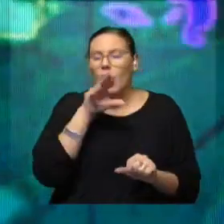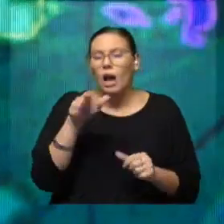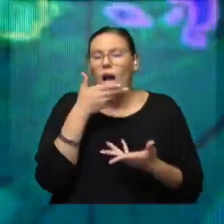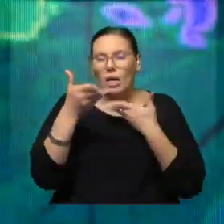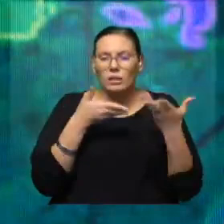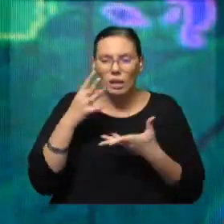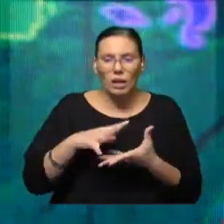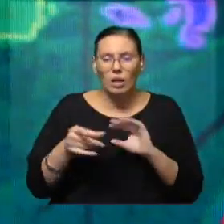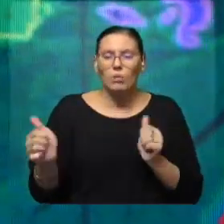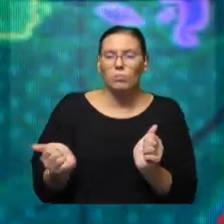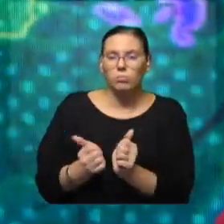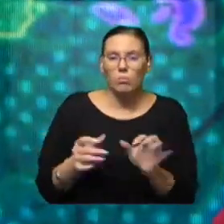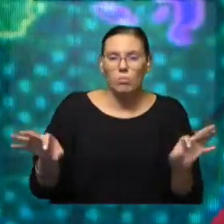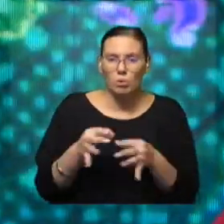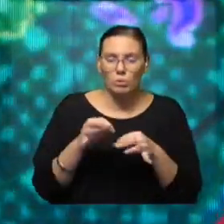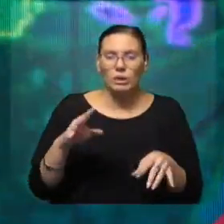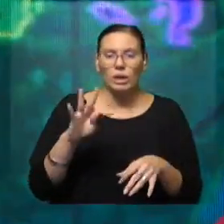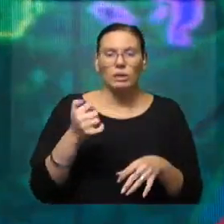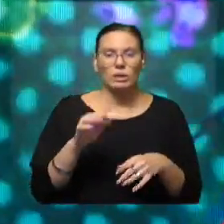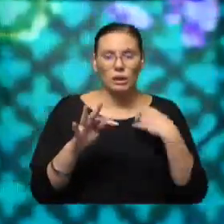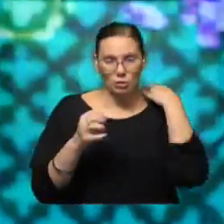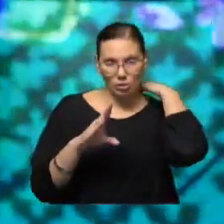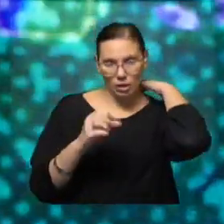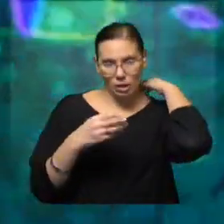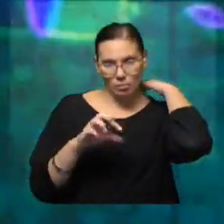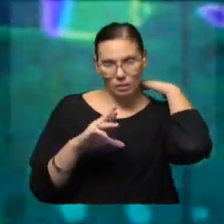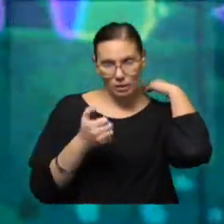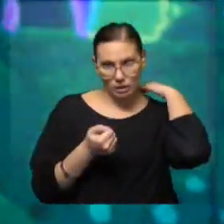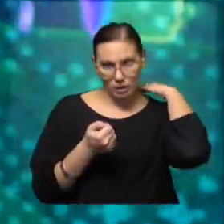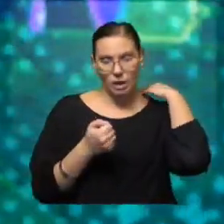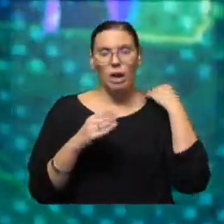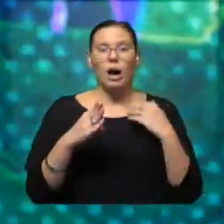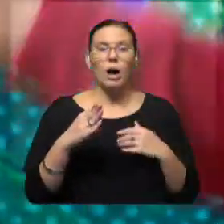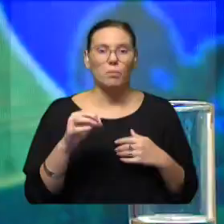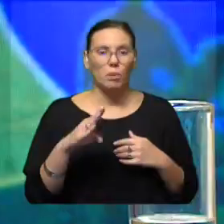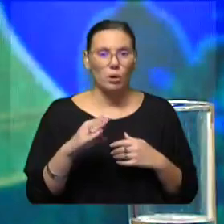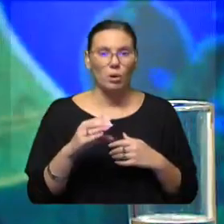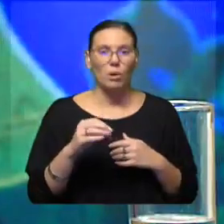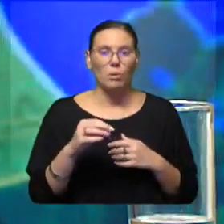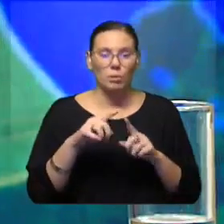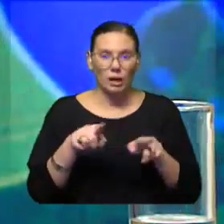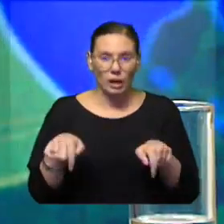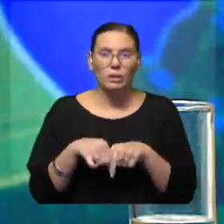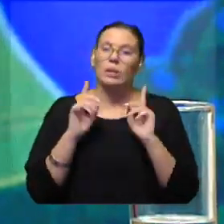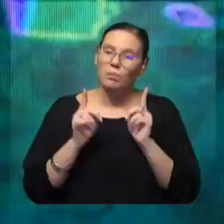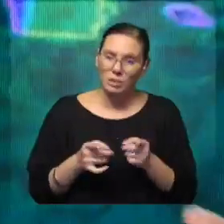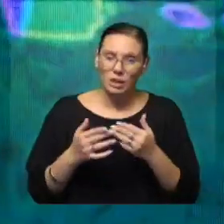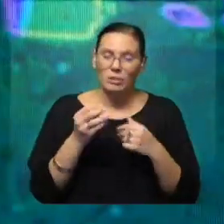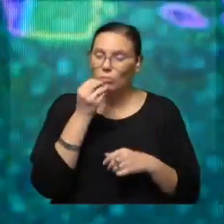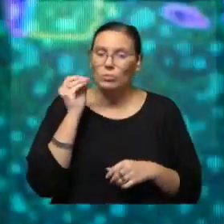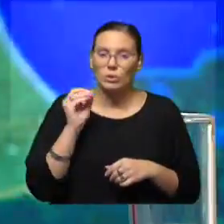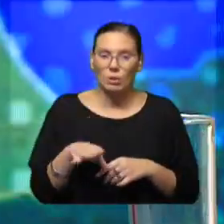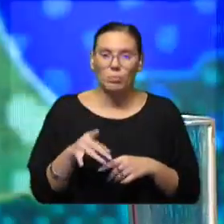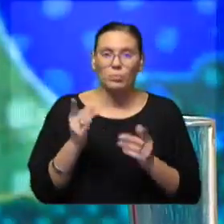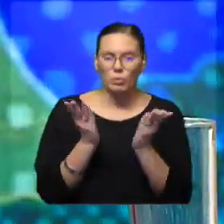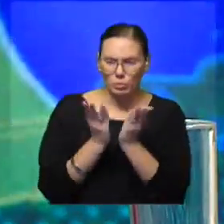grandes músicos como por ejemplo el productor Tato Cabrera, a quien le mando un gran saludo, a Bo Estudios también. Muy bien. Y aparte estuvo estudiando